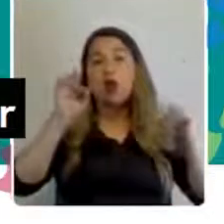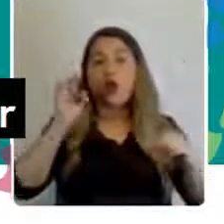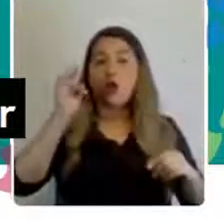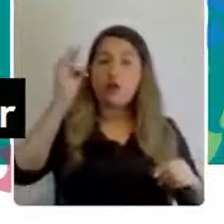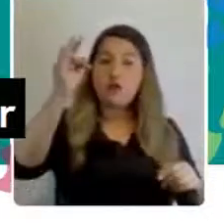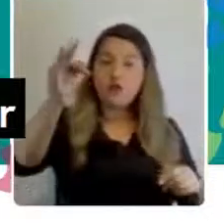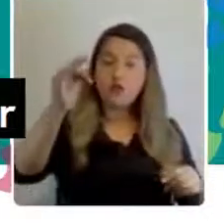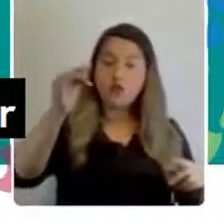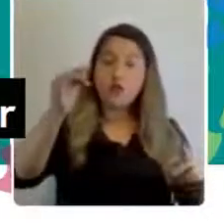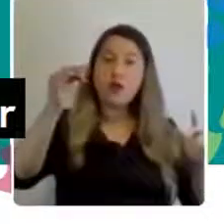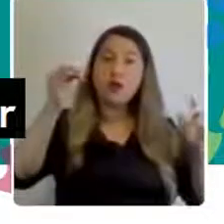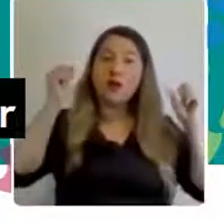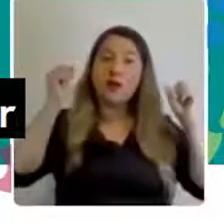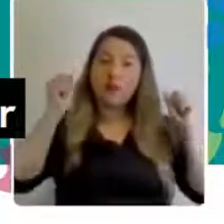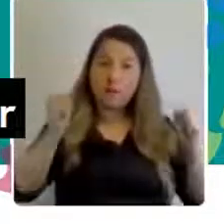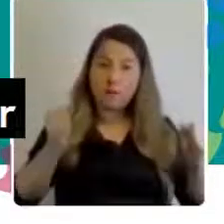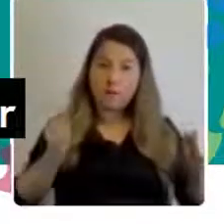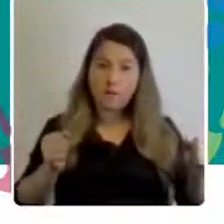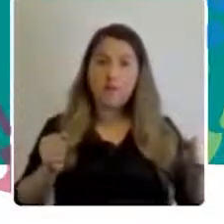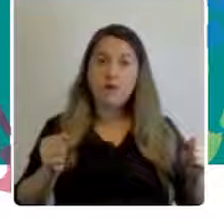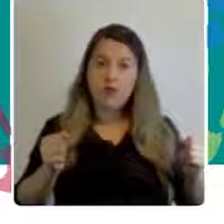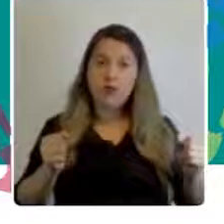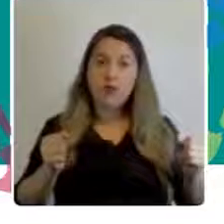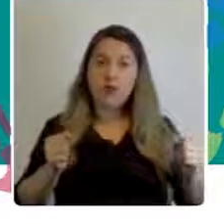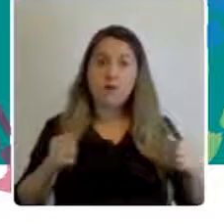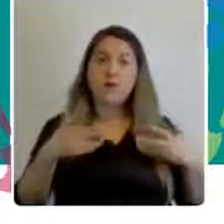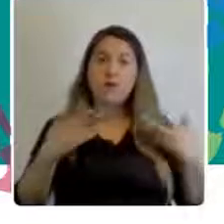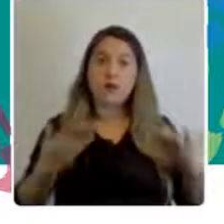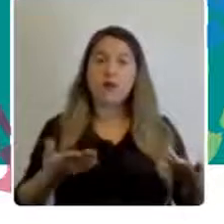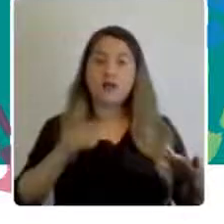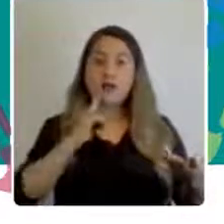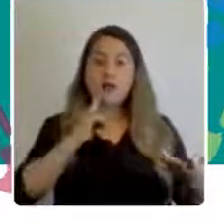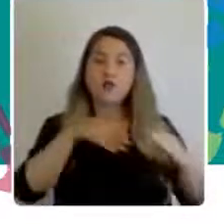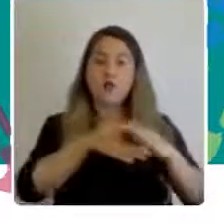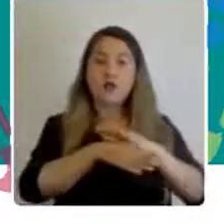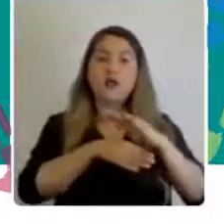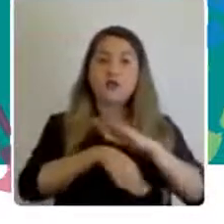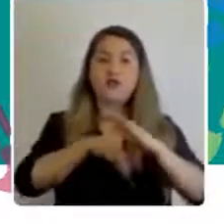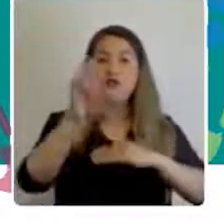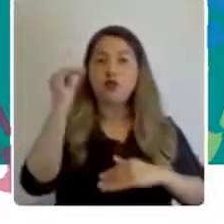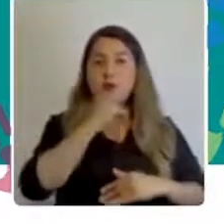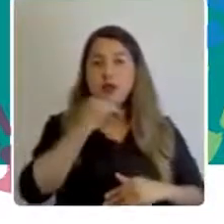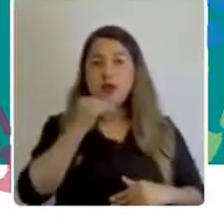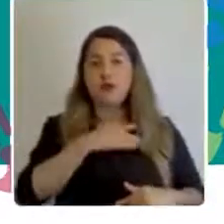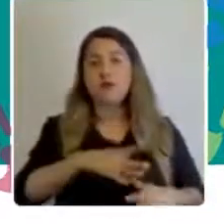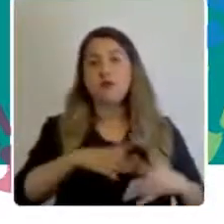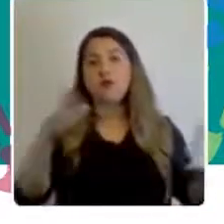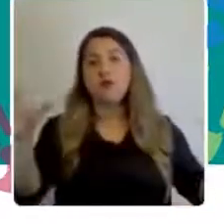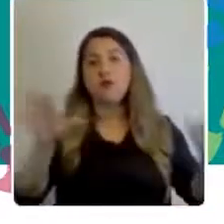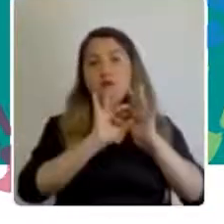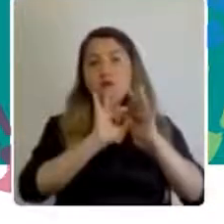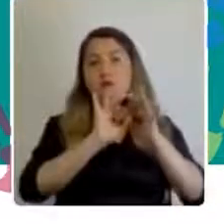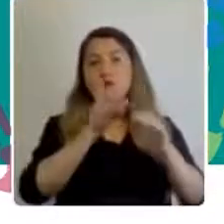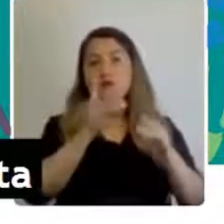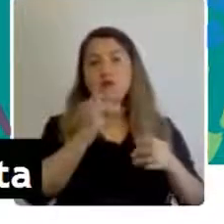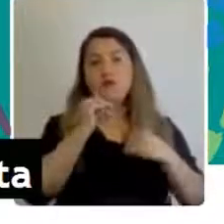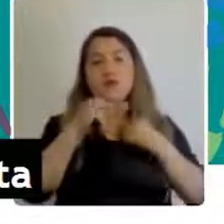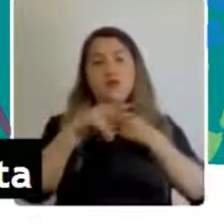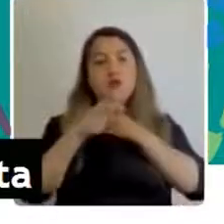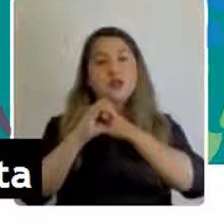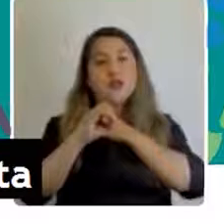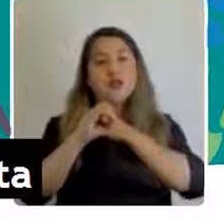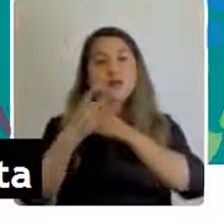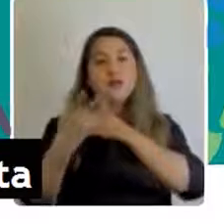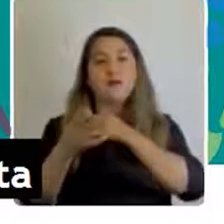tener una participación más activa. Fantástico. Gracias, Dino. Para Stephen Groft,